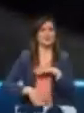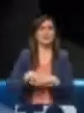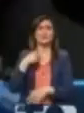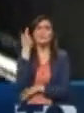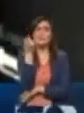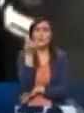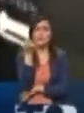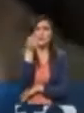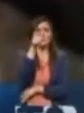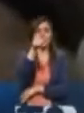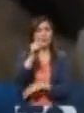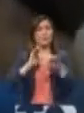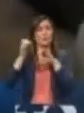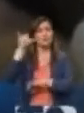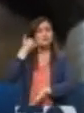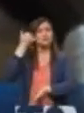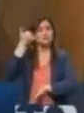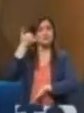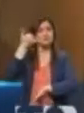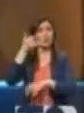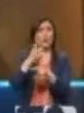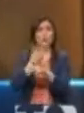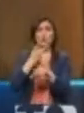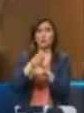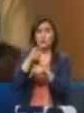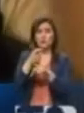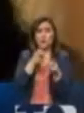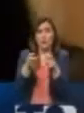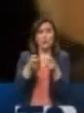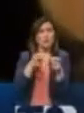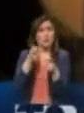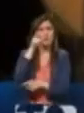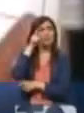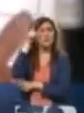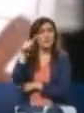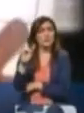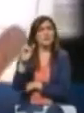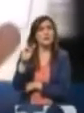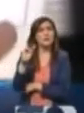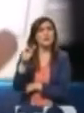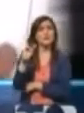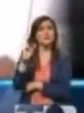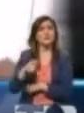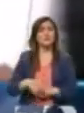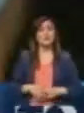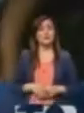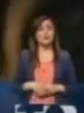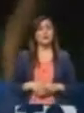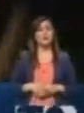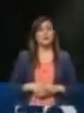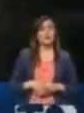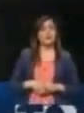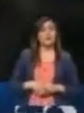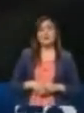fue mostrado en los medios de comunicación como producto de los operativos de la Fiscalía, en los que se mostraba